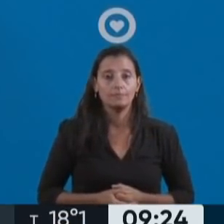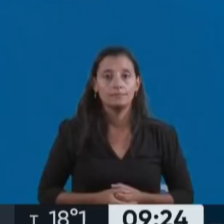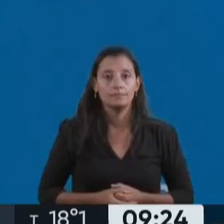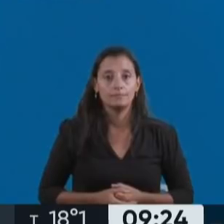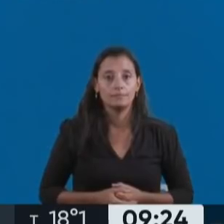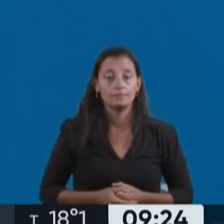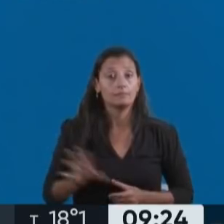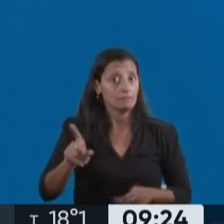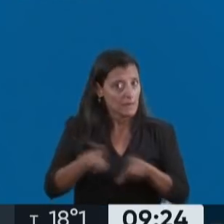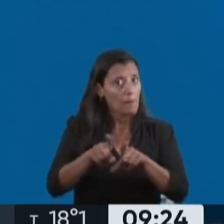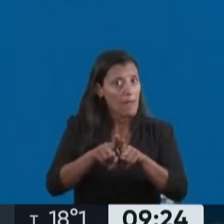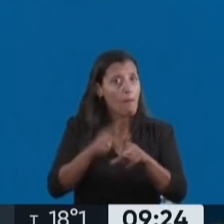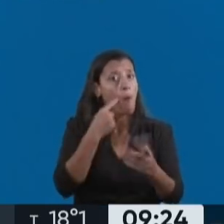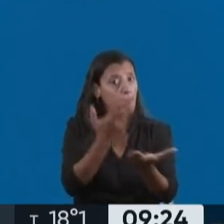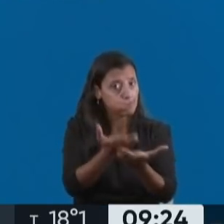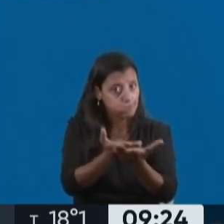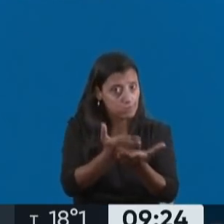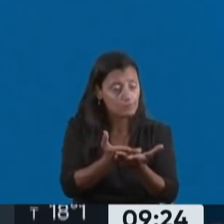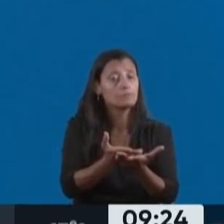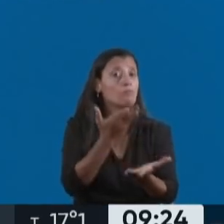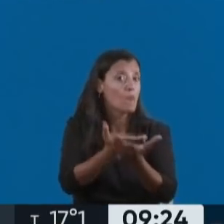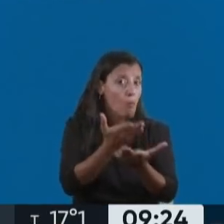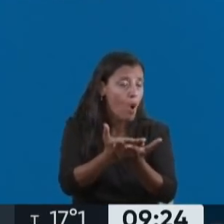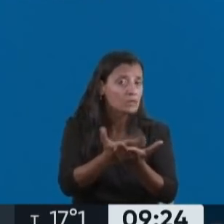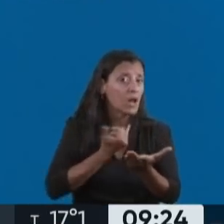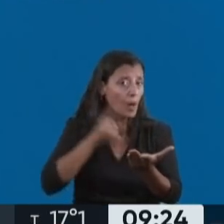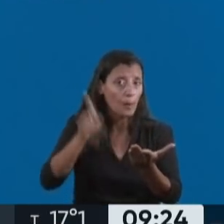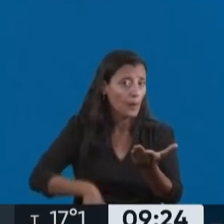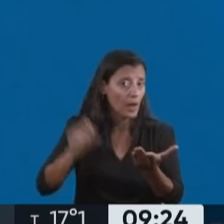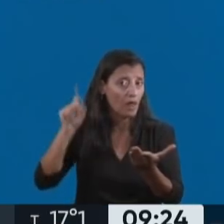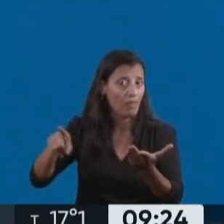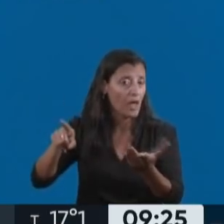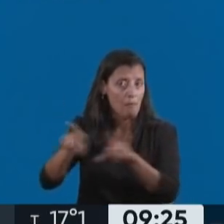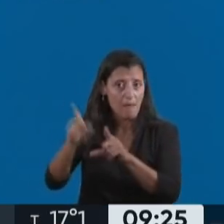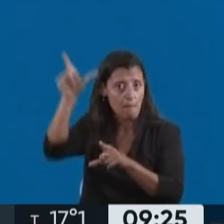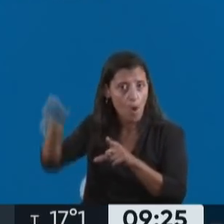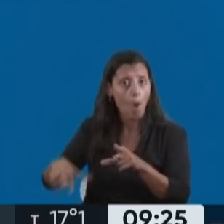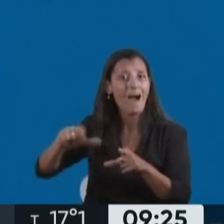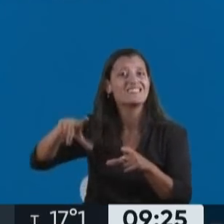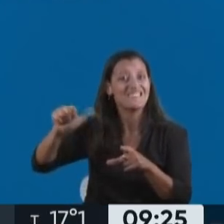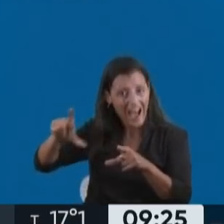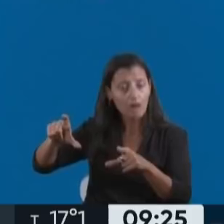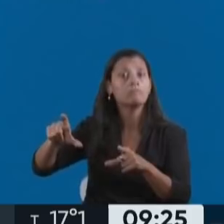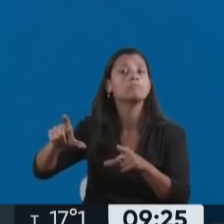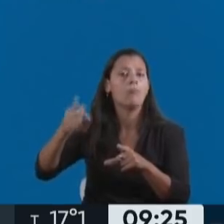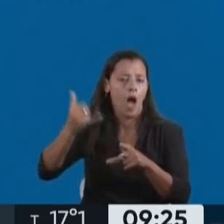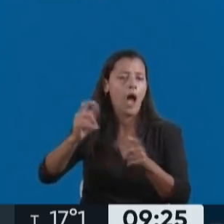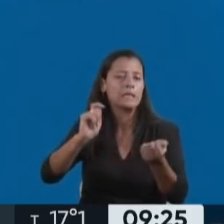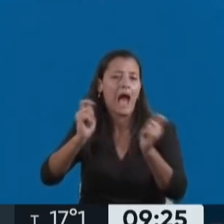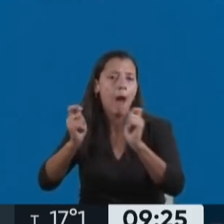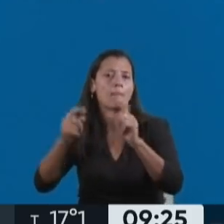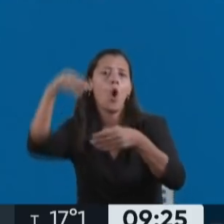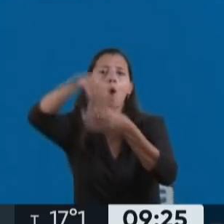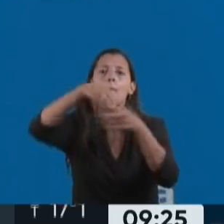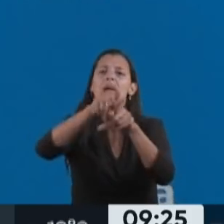La designación de la propuesta son propuestas que hace el propio ARSAT. Había que hacer algún cambio de directorio porque